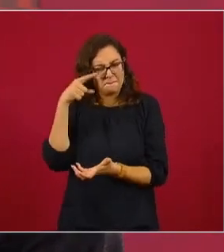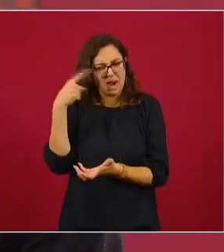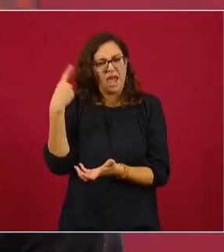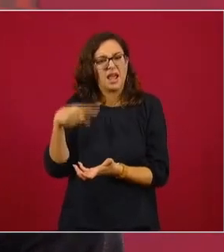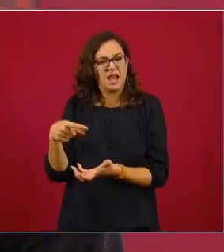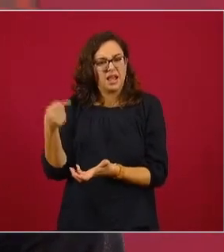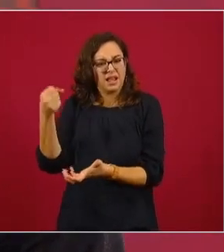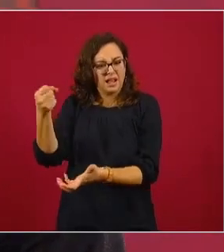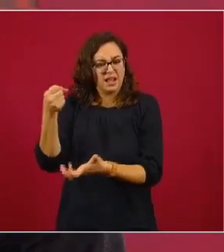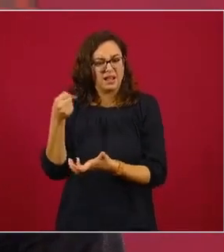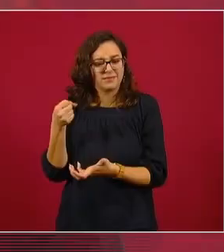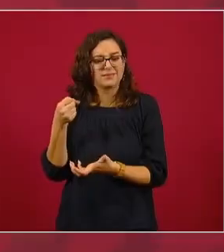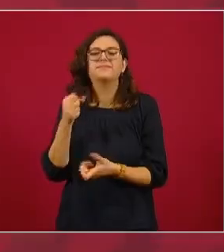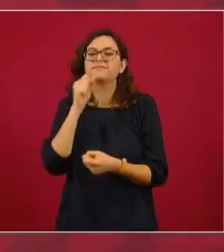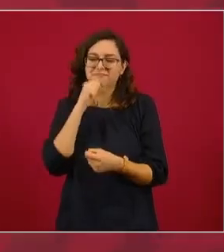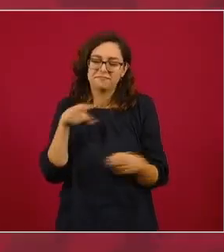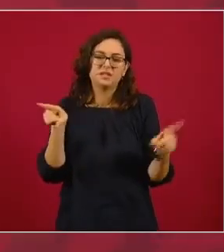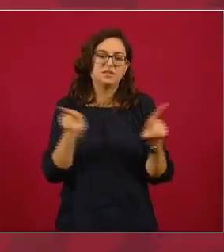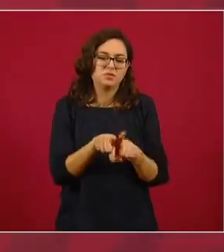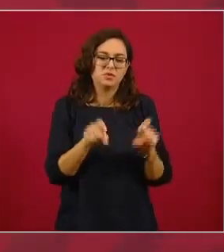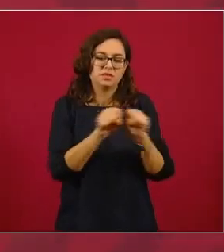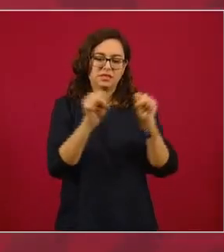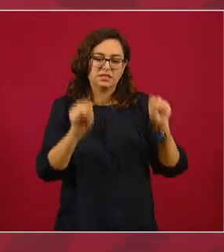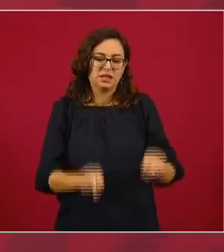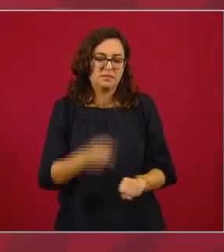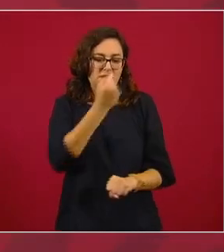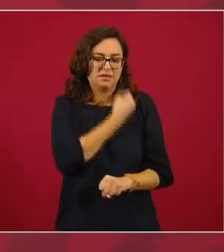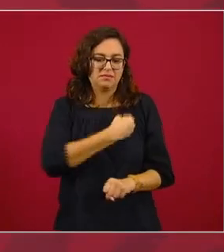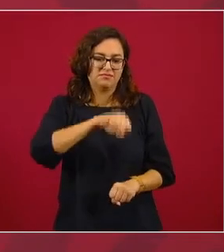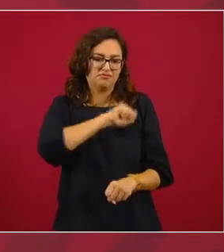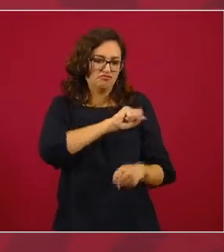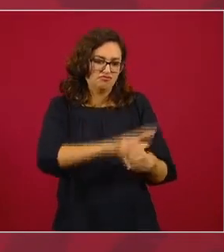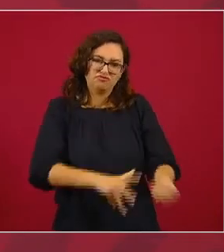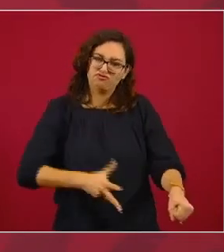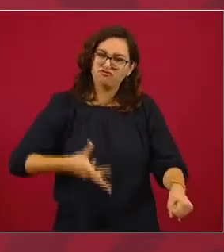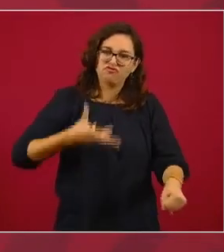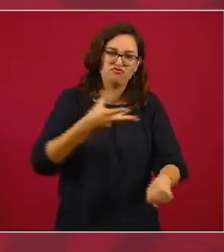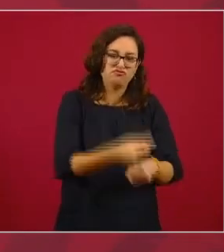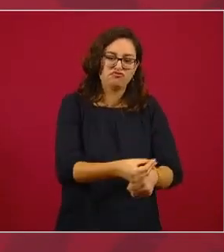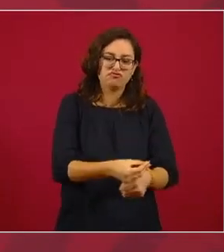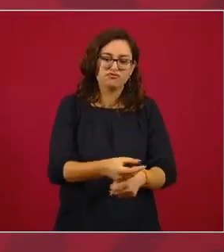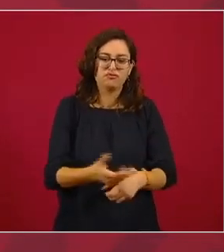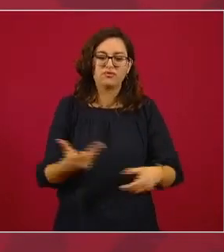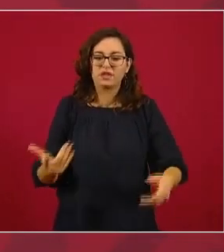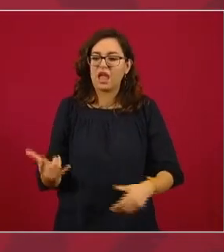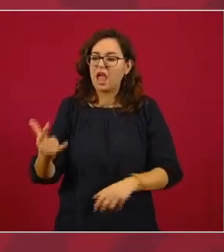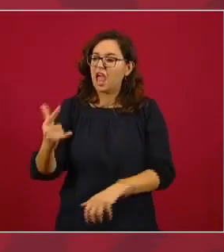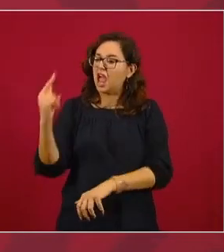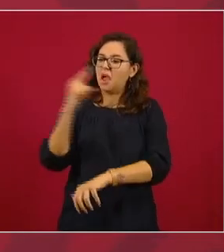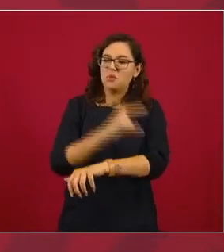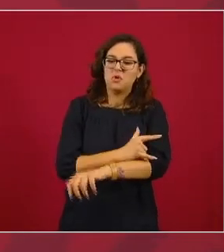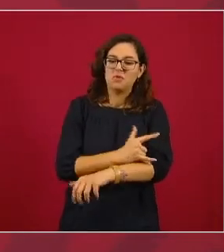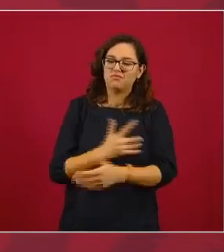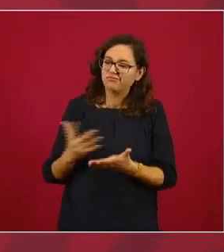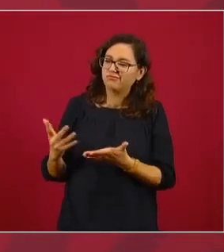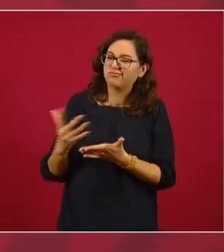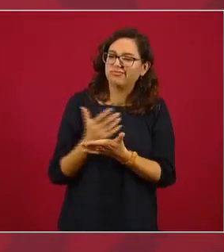también para la compra de equipos médicos. O sea, el avión nos va a dejar